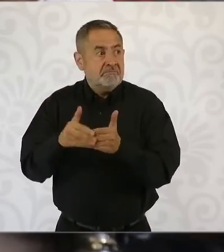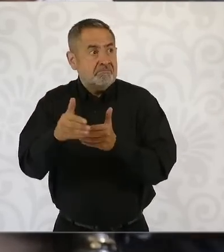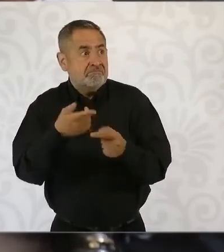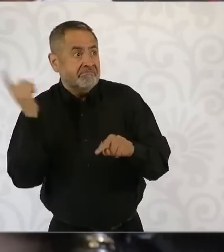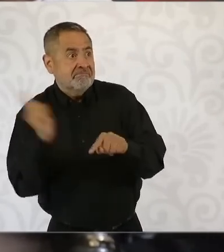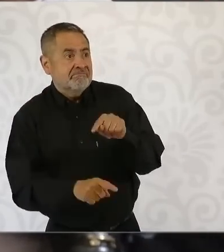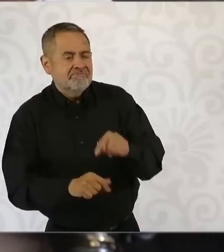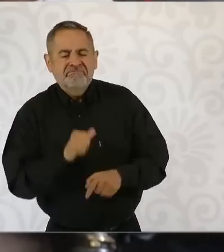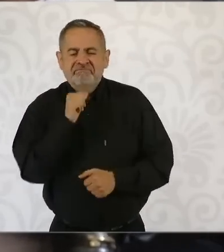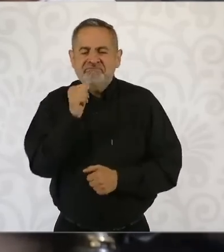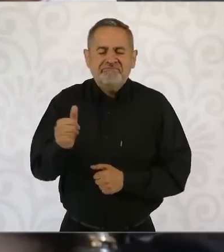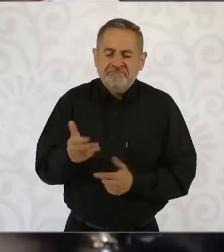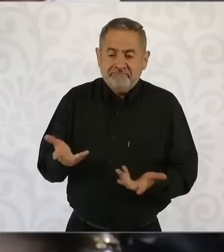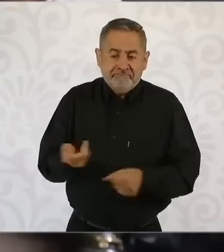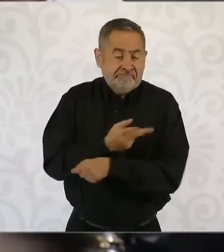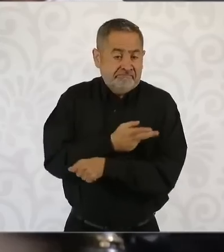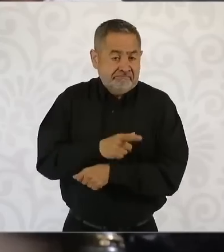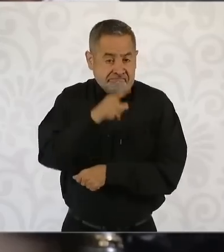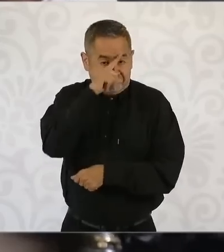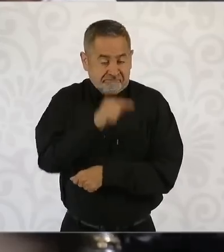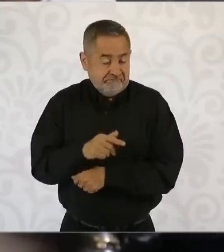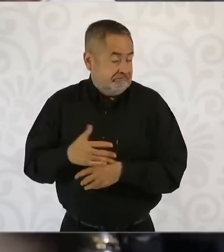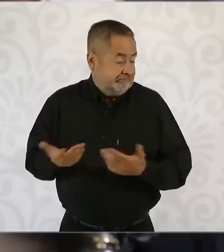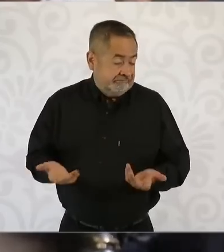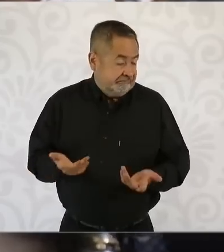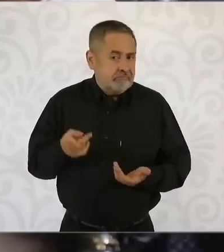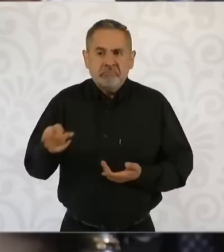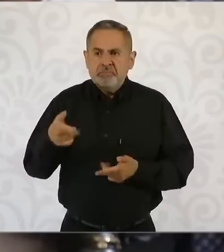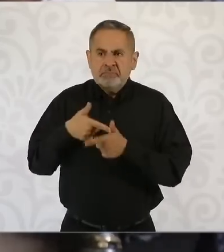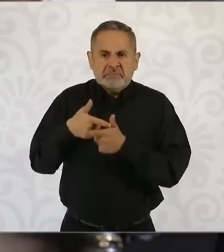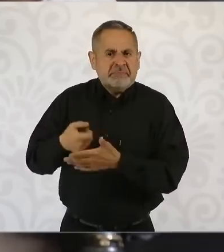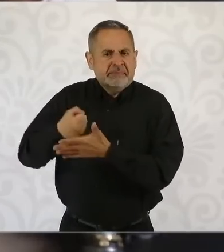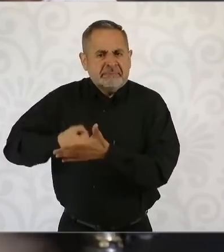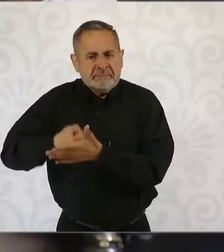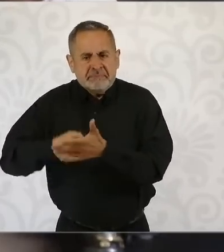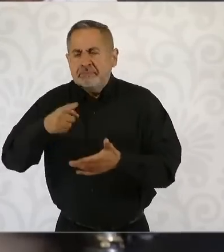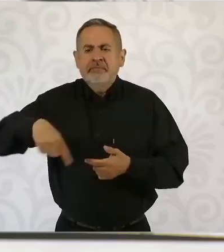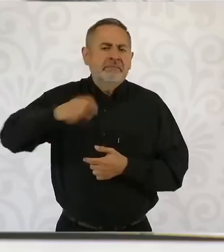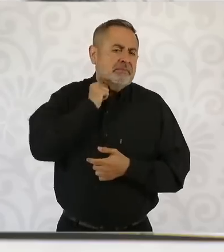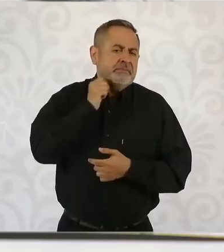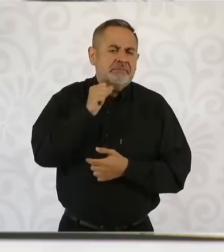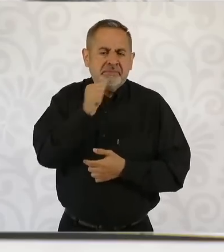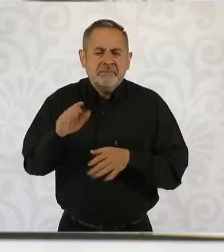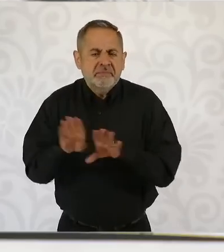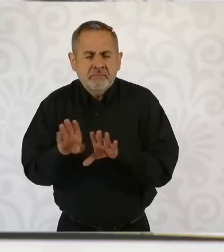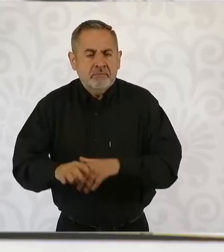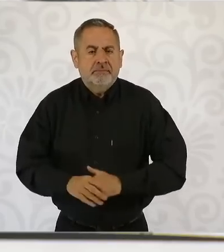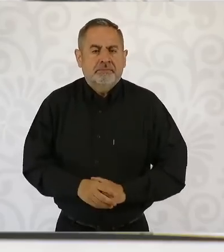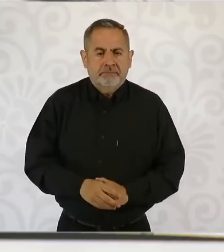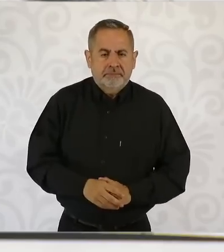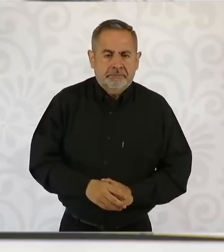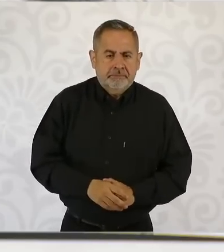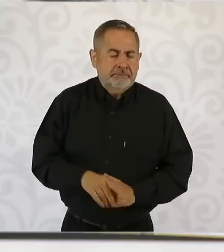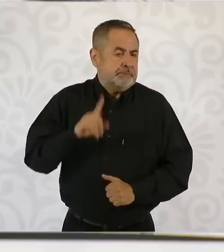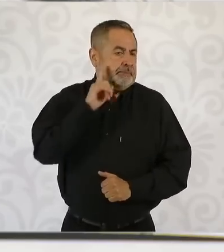100%. ¿Cómo van a seguir luchando pues para que no se apruebe en el Senado próximamente? Vamos a seguir hablando ahora con los